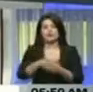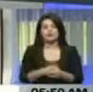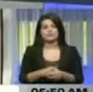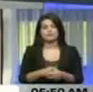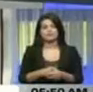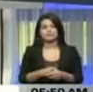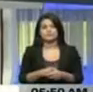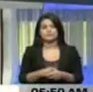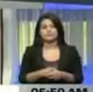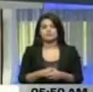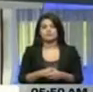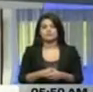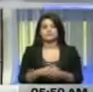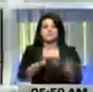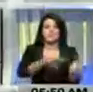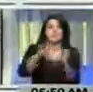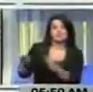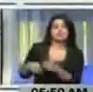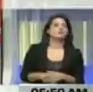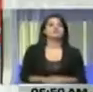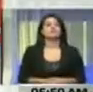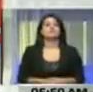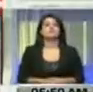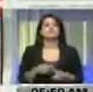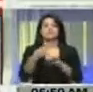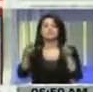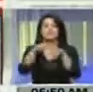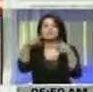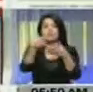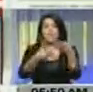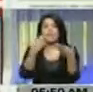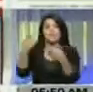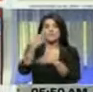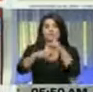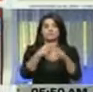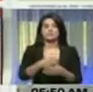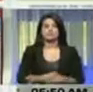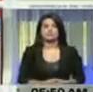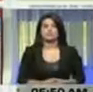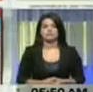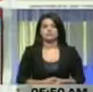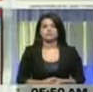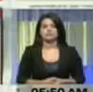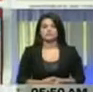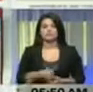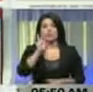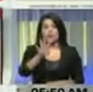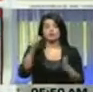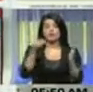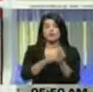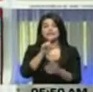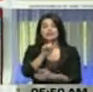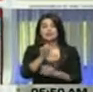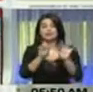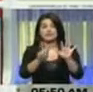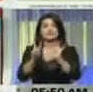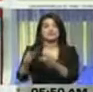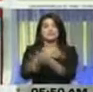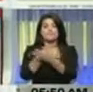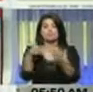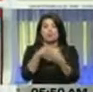ahora, o a otro medio de comunicación, para referirnos al Universal. 4.177